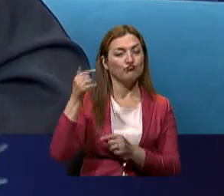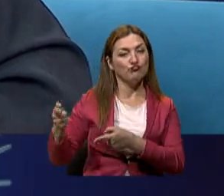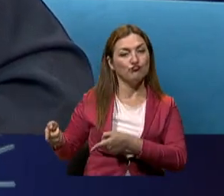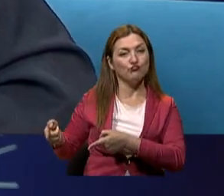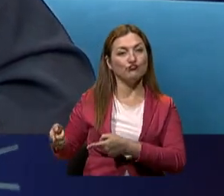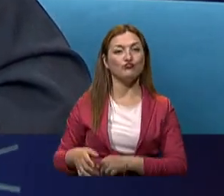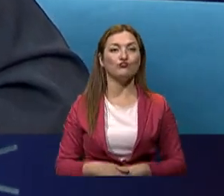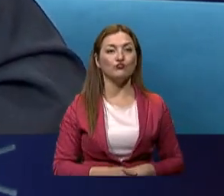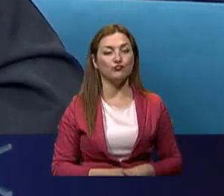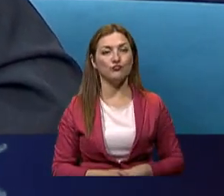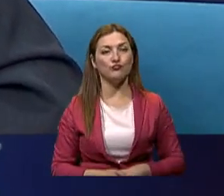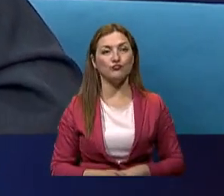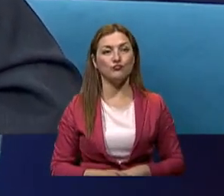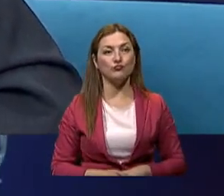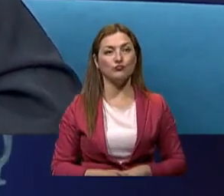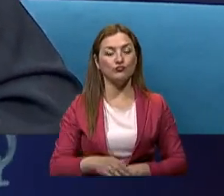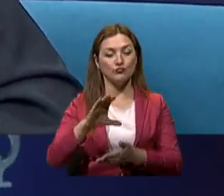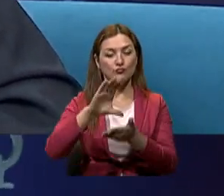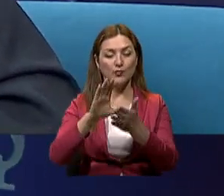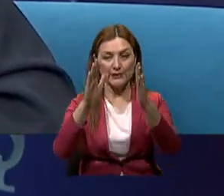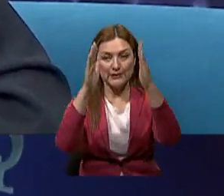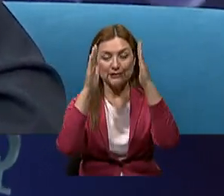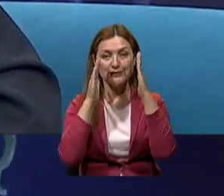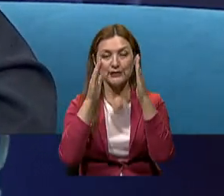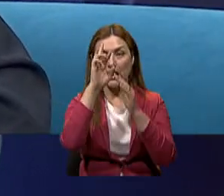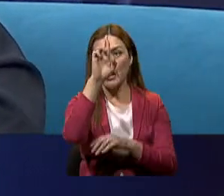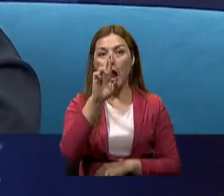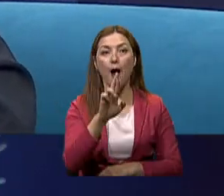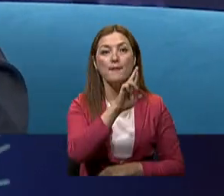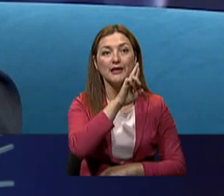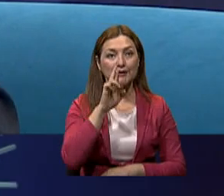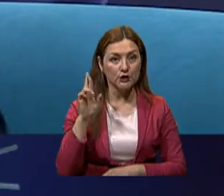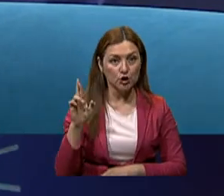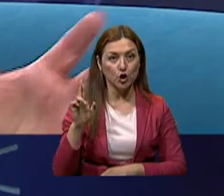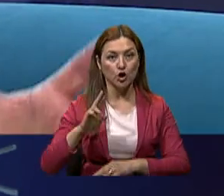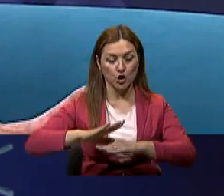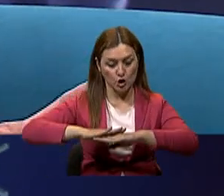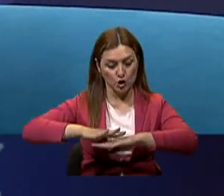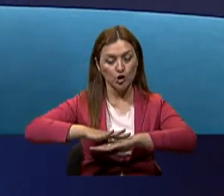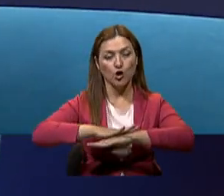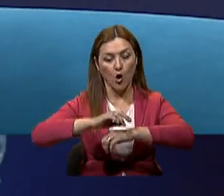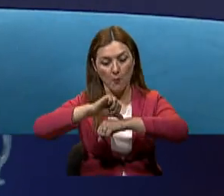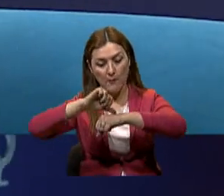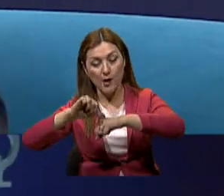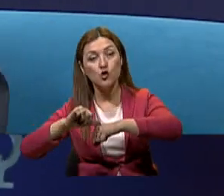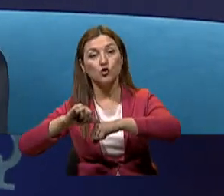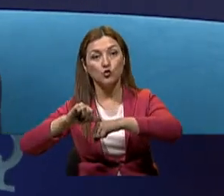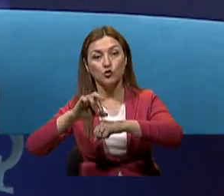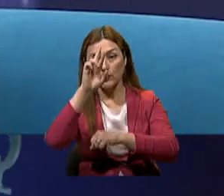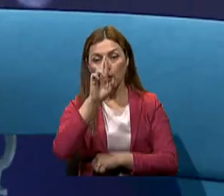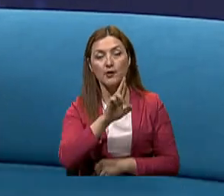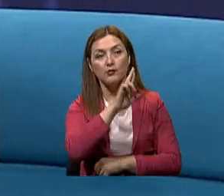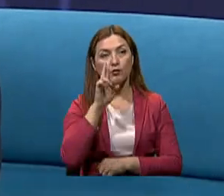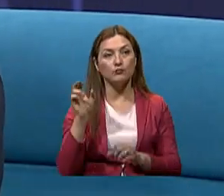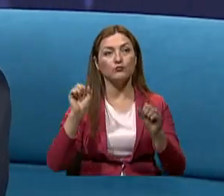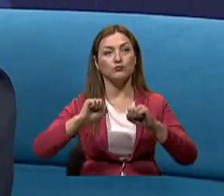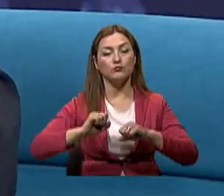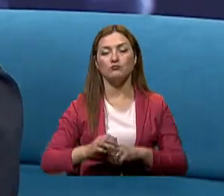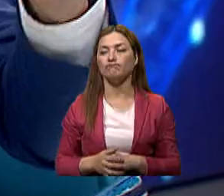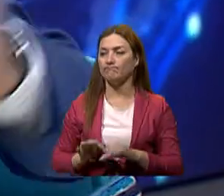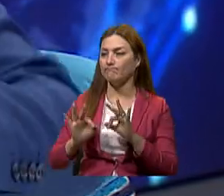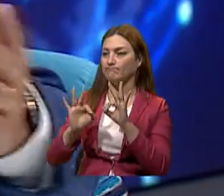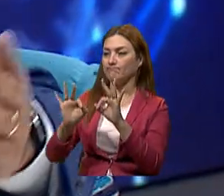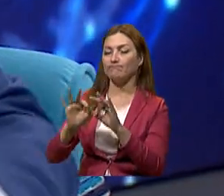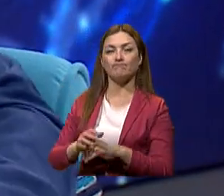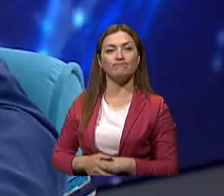450-3252. Aquí lo que tenemos en el centro también hacemos rehabilitación vascular. El paciente que se operó sigue una rehabilitación adecuada. Excelente. Vean